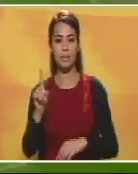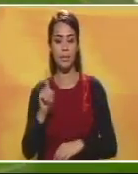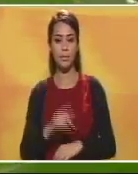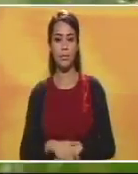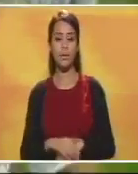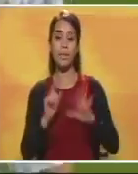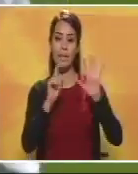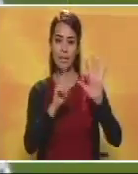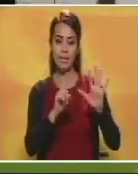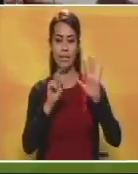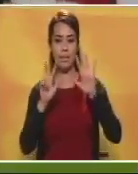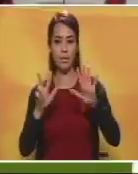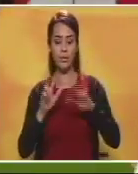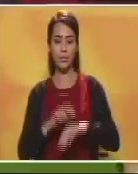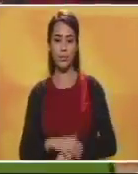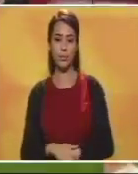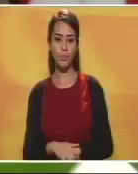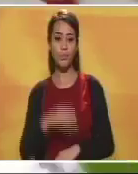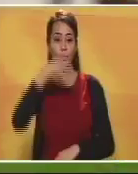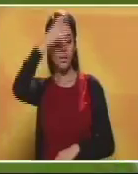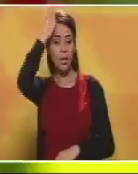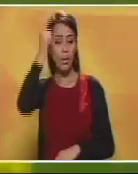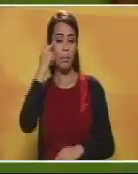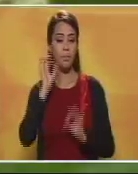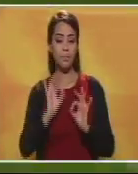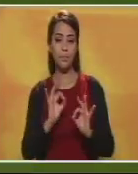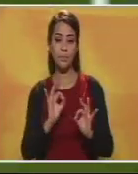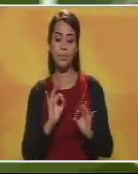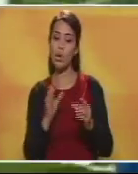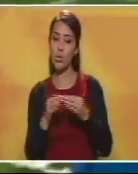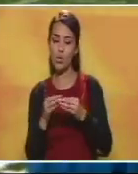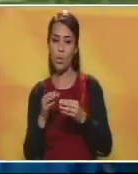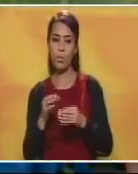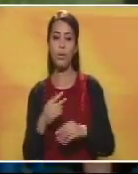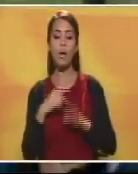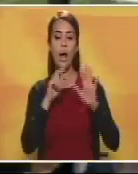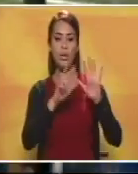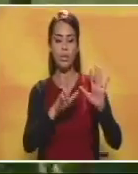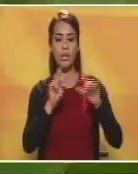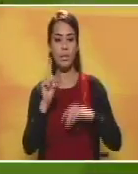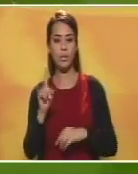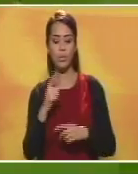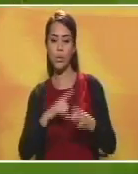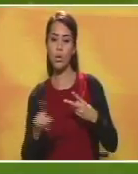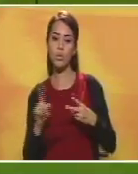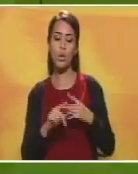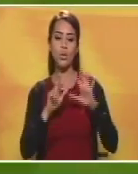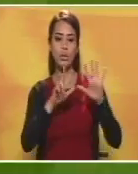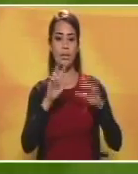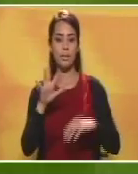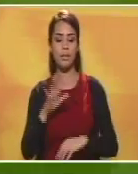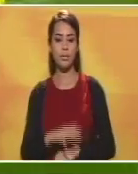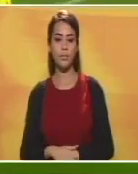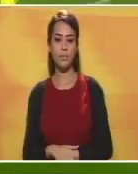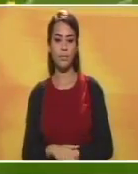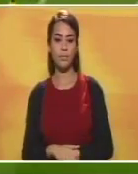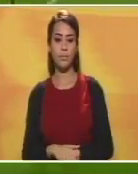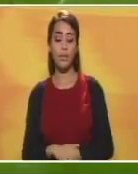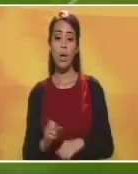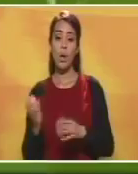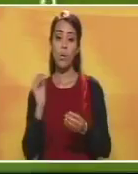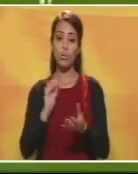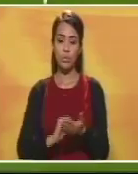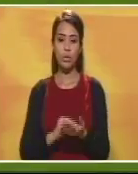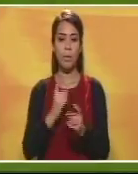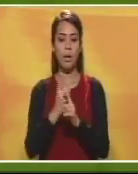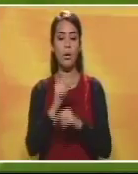y al 68. La Roma descontó por intermedio de Edin Dzeko al 81 y Diego Perotti al 85. La vuelta se jugará